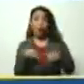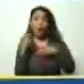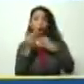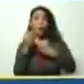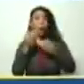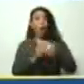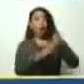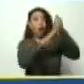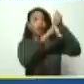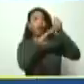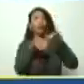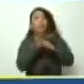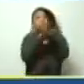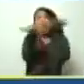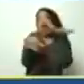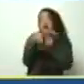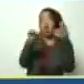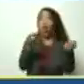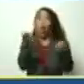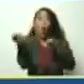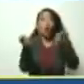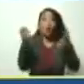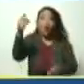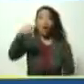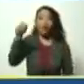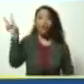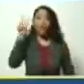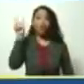cabeza de playa para dominar a nuestro país